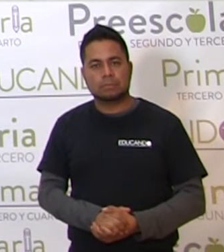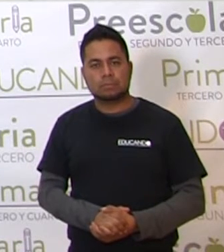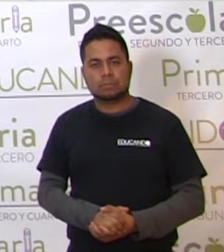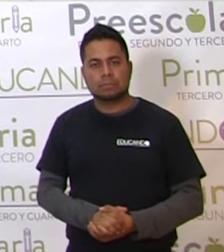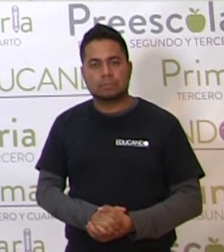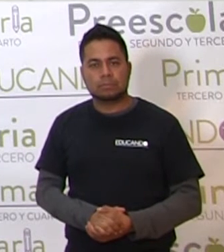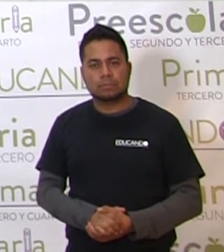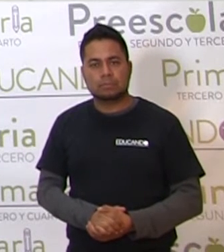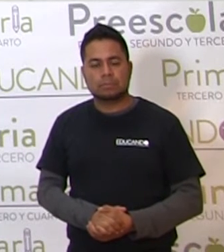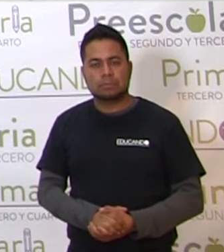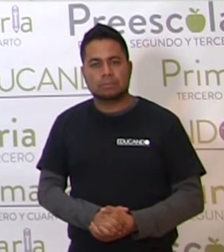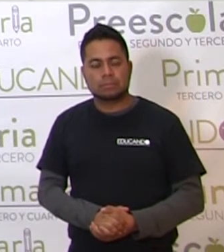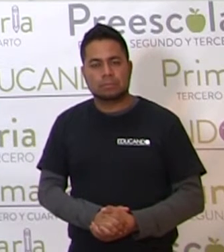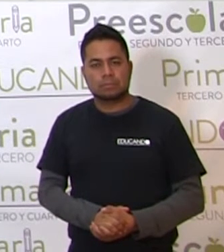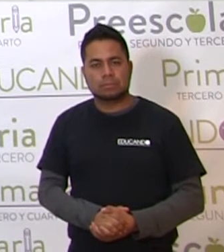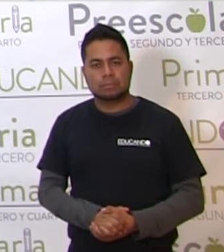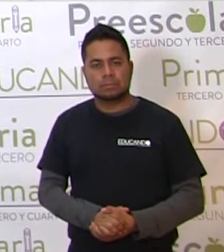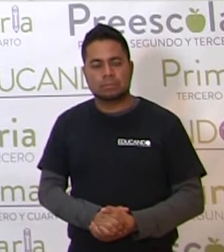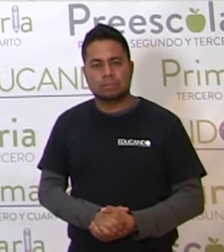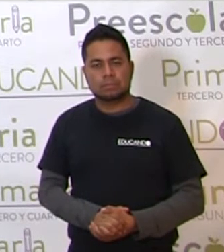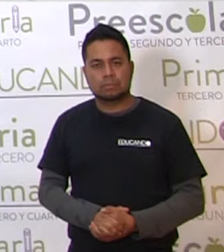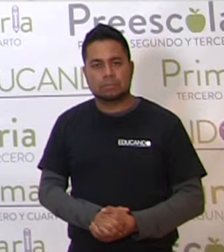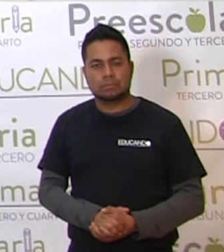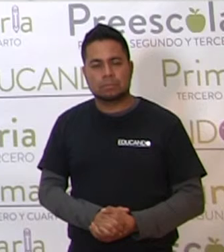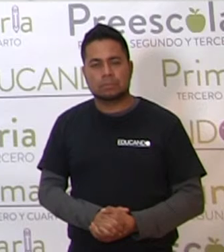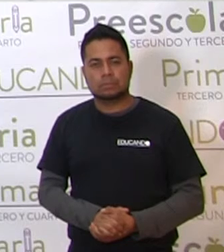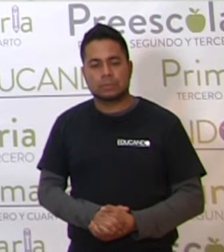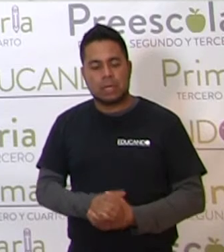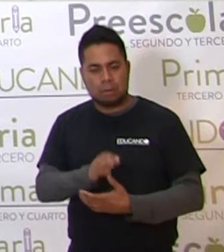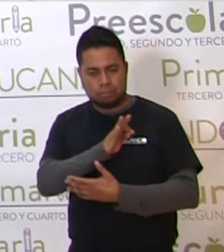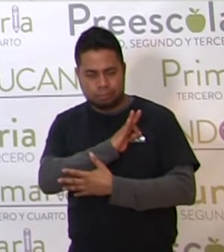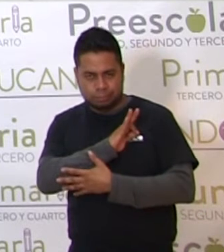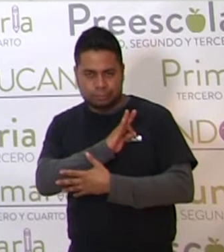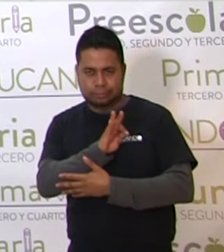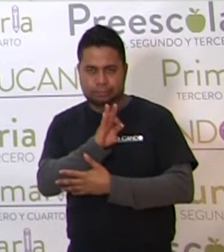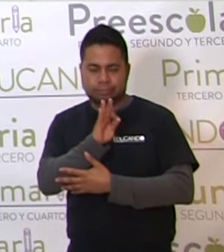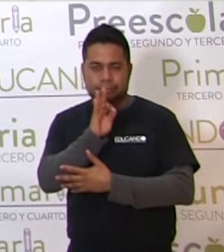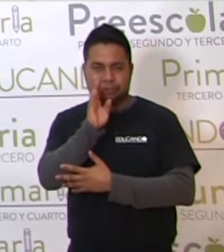poder bien verla